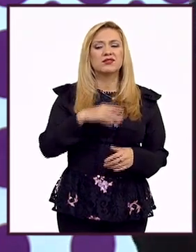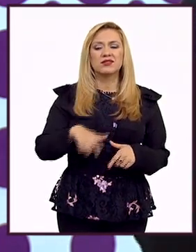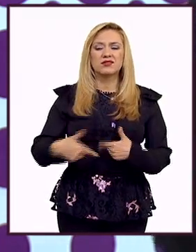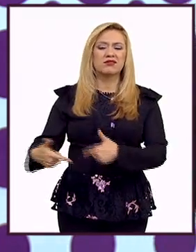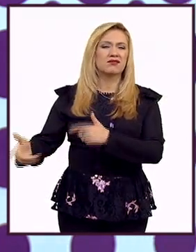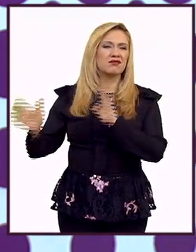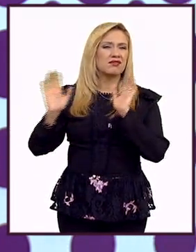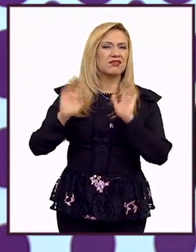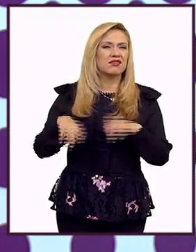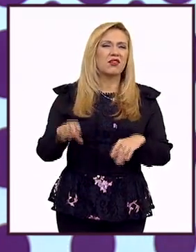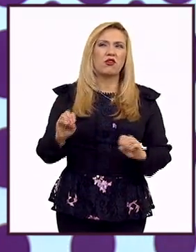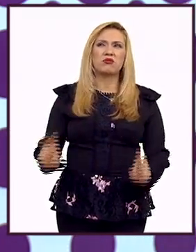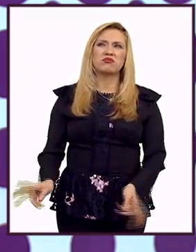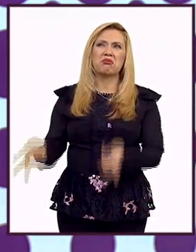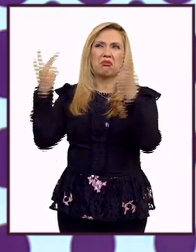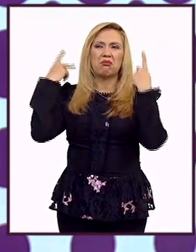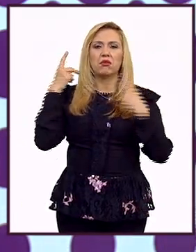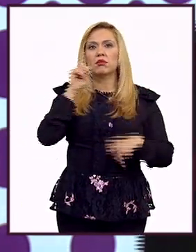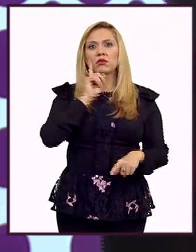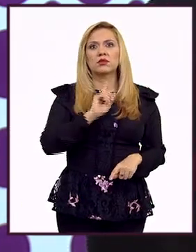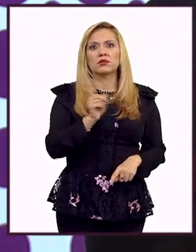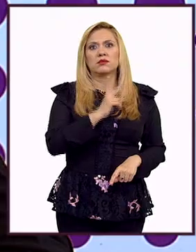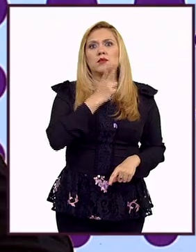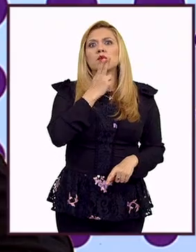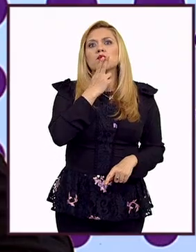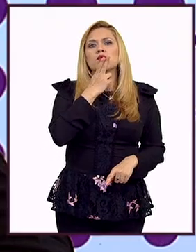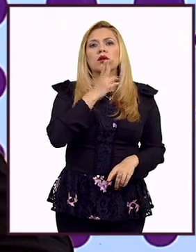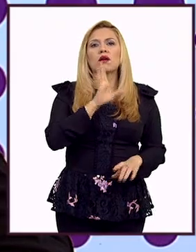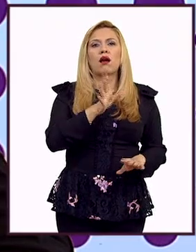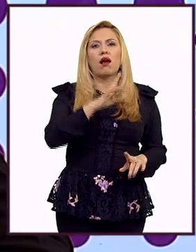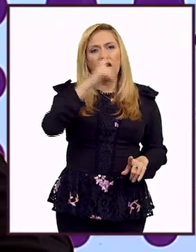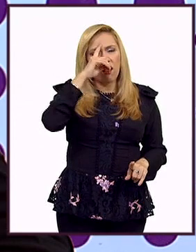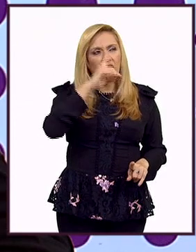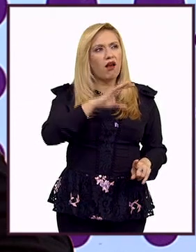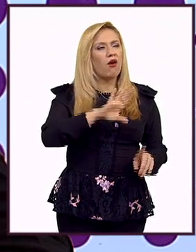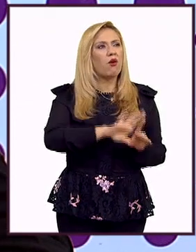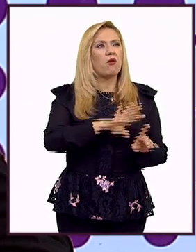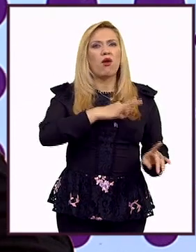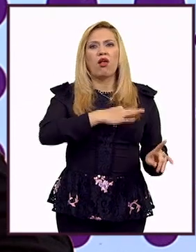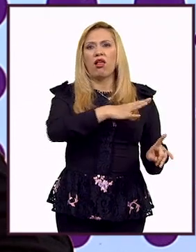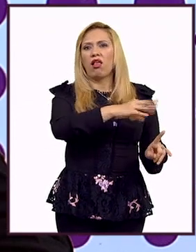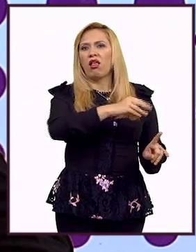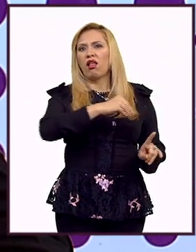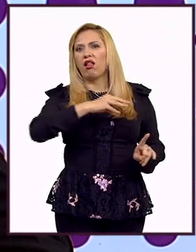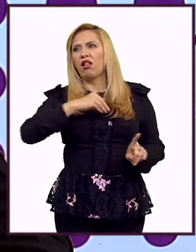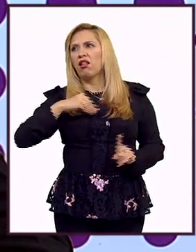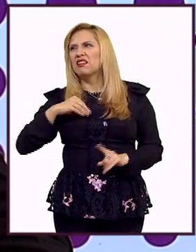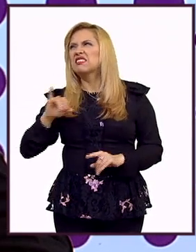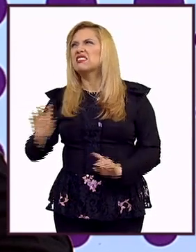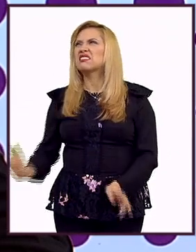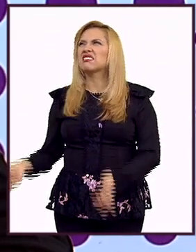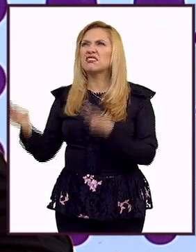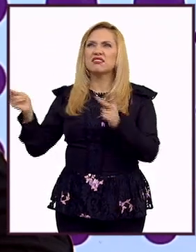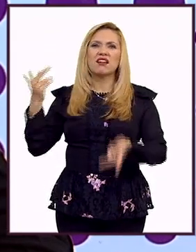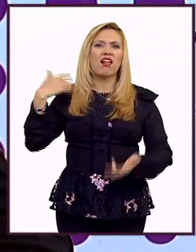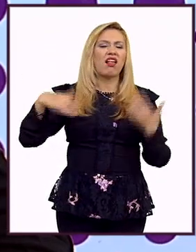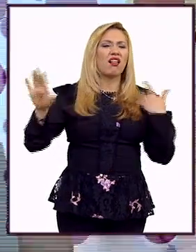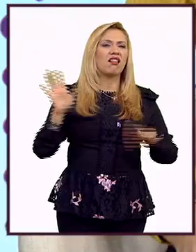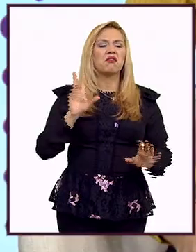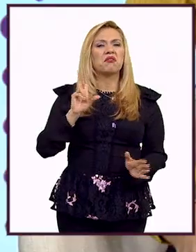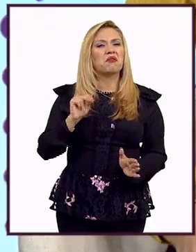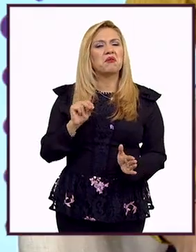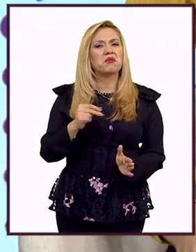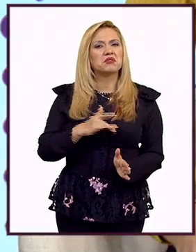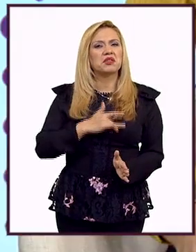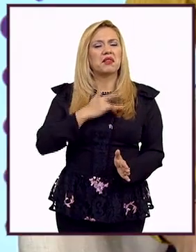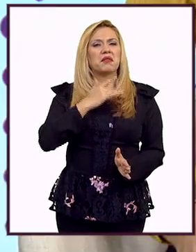más fácil que vendan la tierra a que las mujeres lo hagan, por ejemplo, ¿no? Es bien importante. Entonces las mujeres han tenido un gran